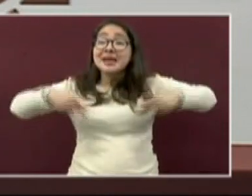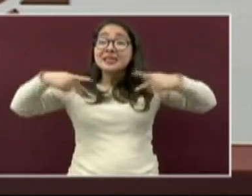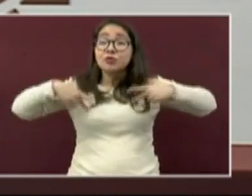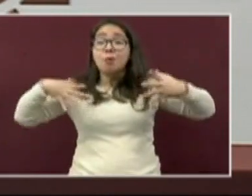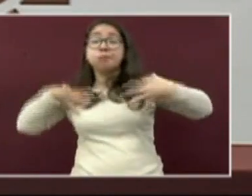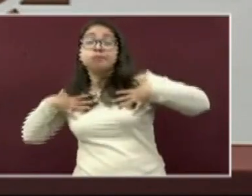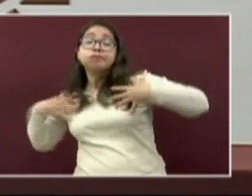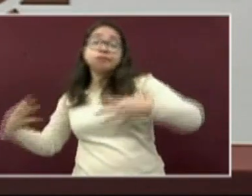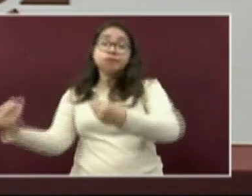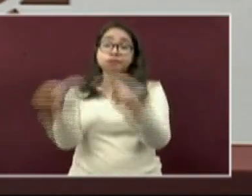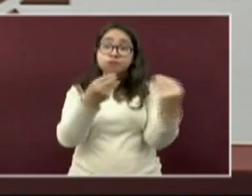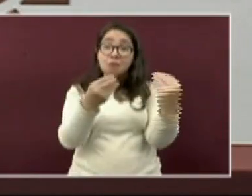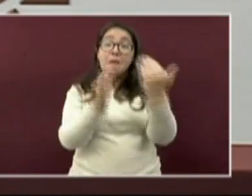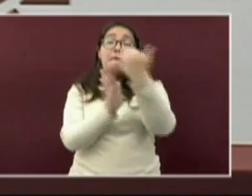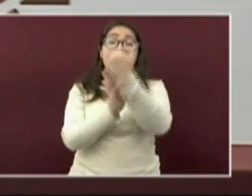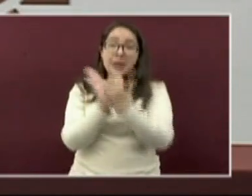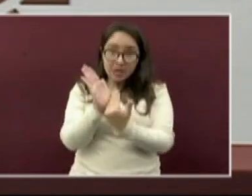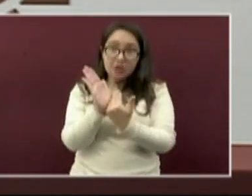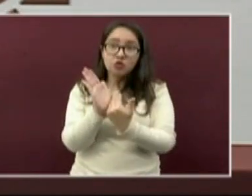contagios